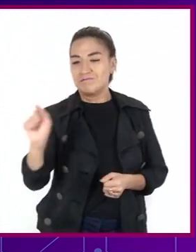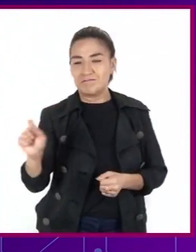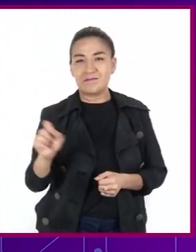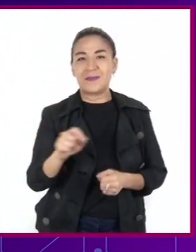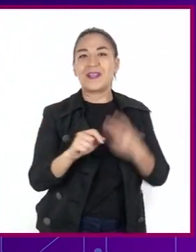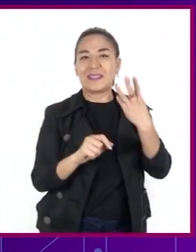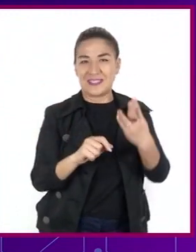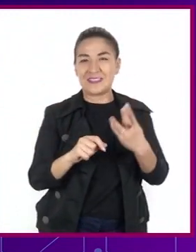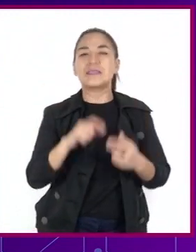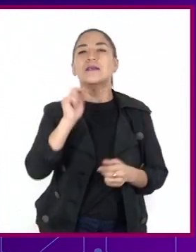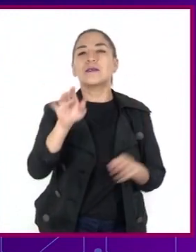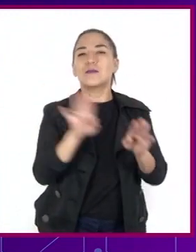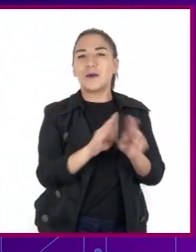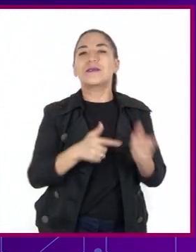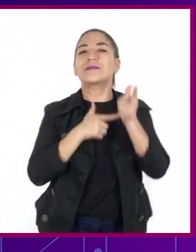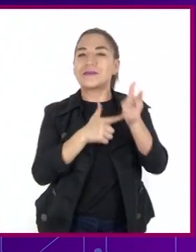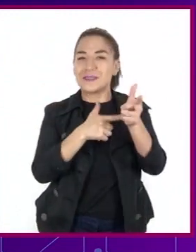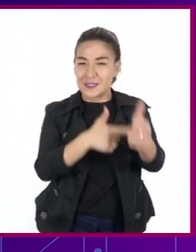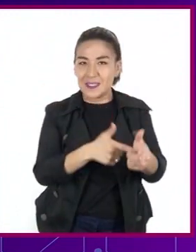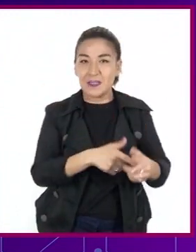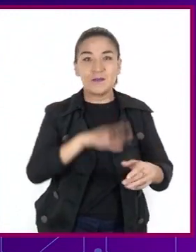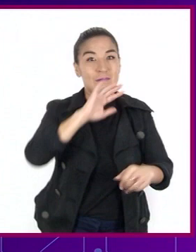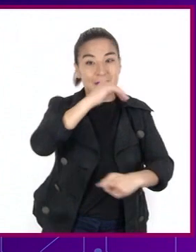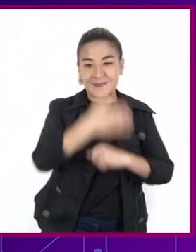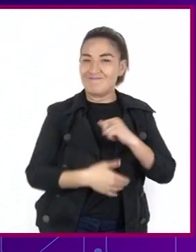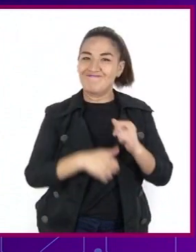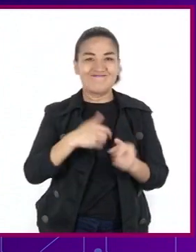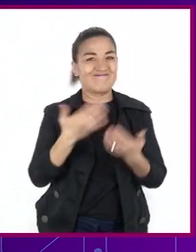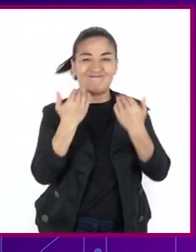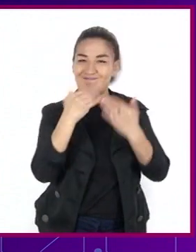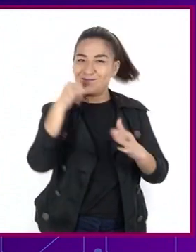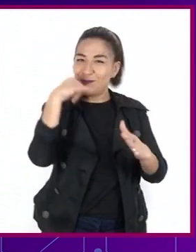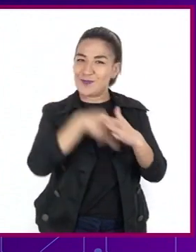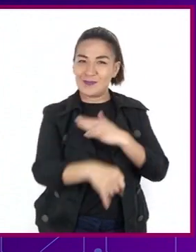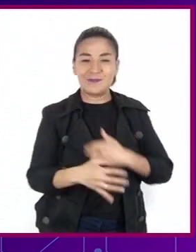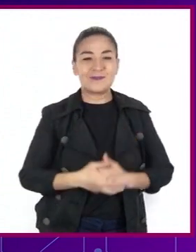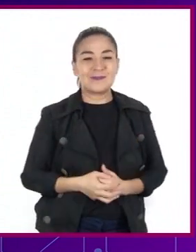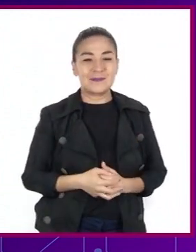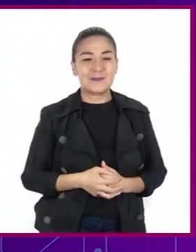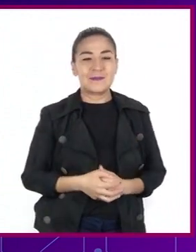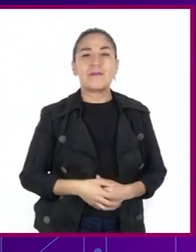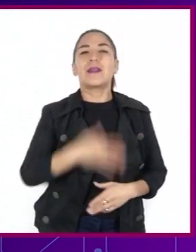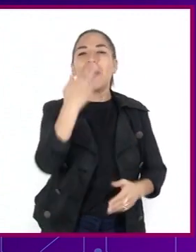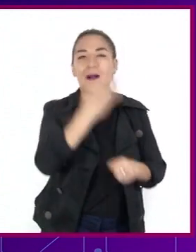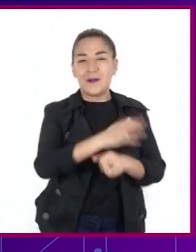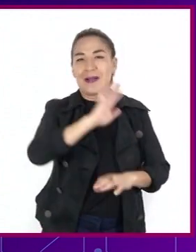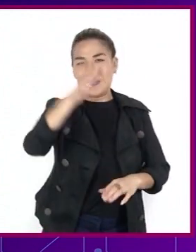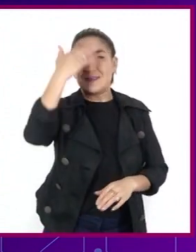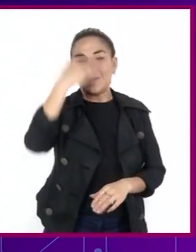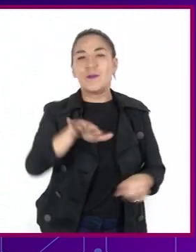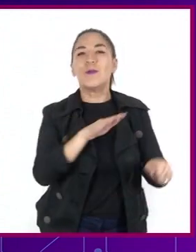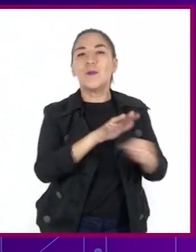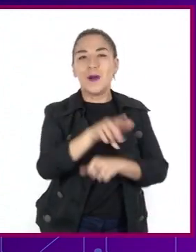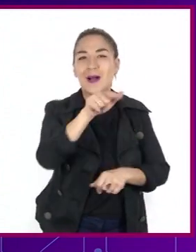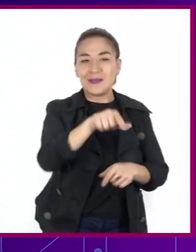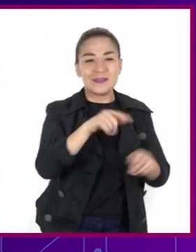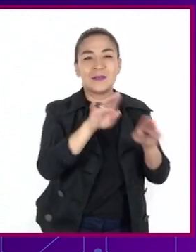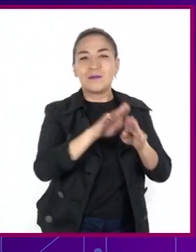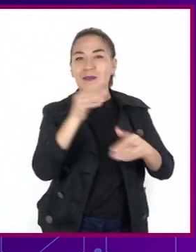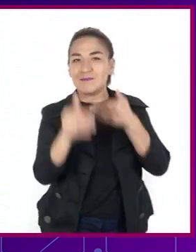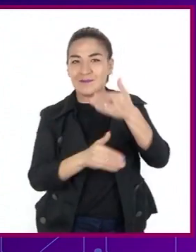ya que la sucesión continúa y no tiene fin. Ahora ya sabemos cuáles son los primeros términos de la